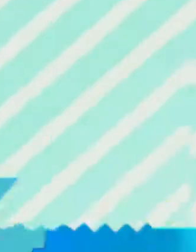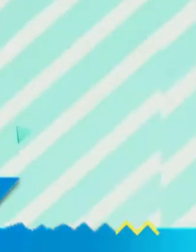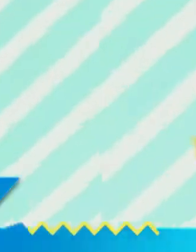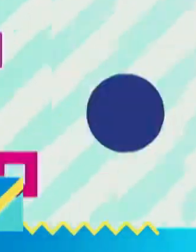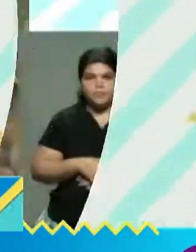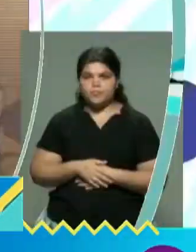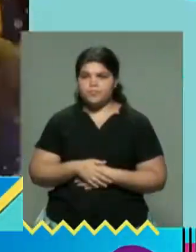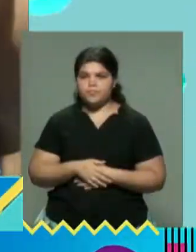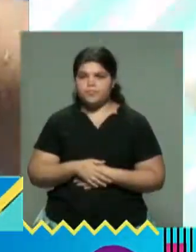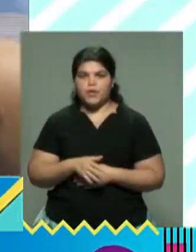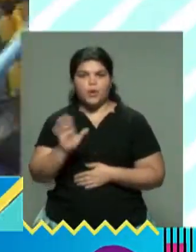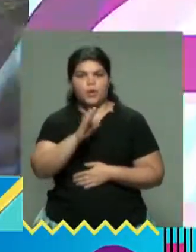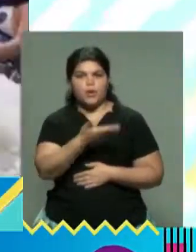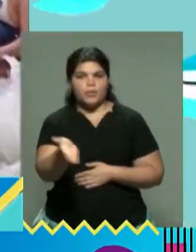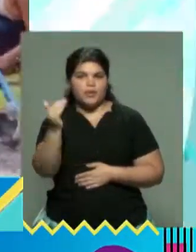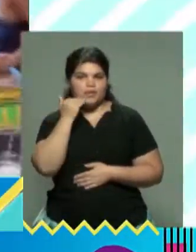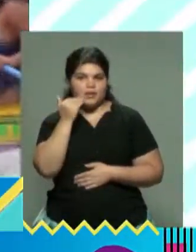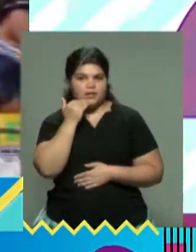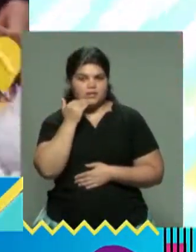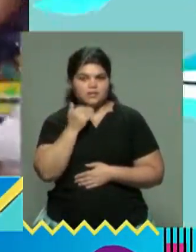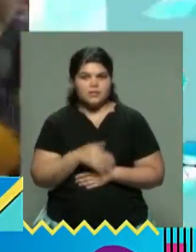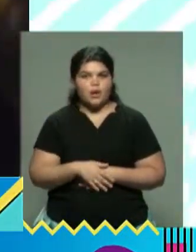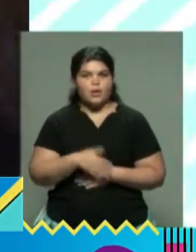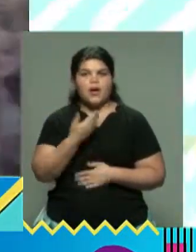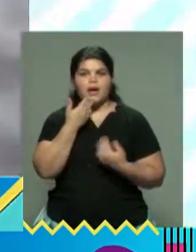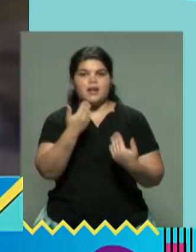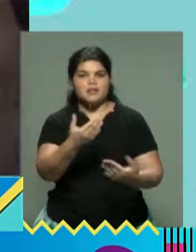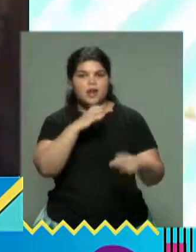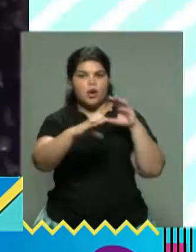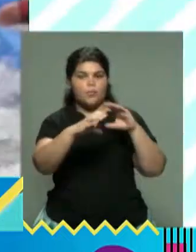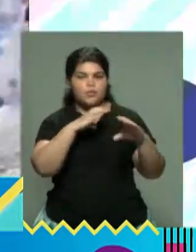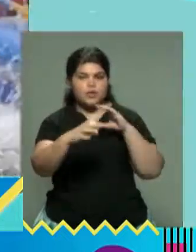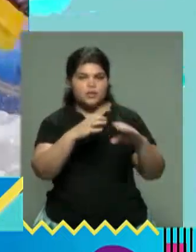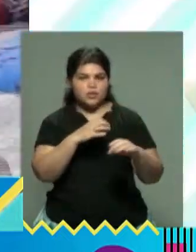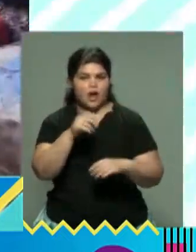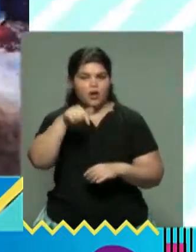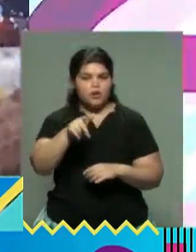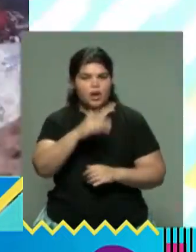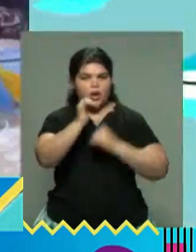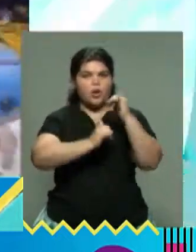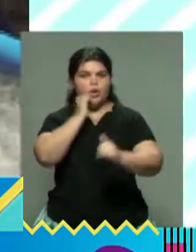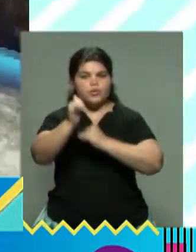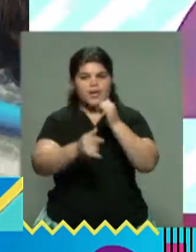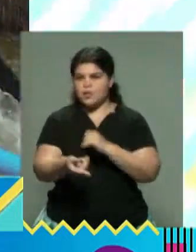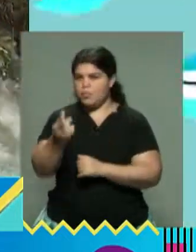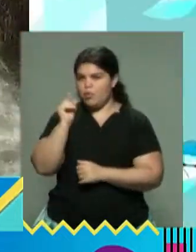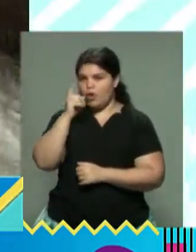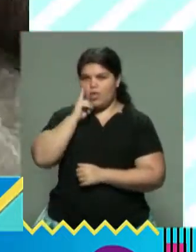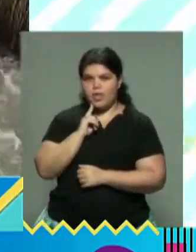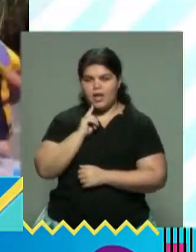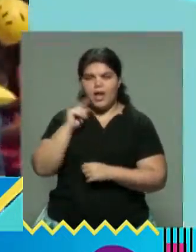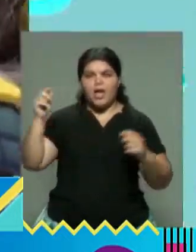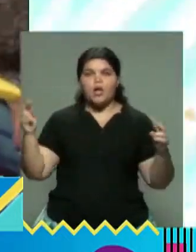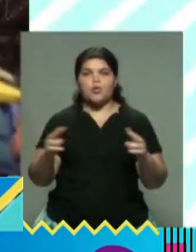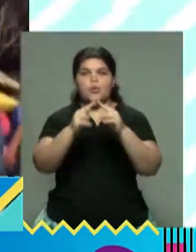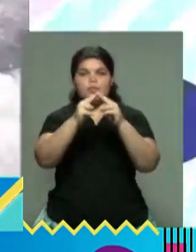Fernández. ¿Qué tal a toda la audiencia? Bien, muchísimas gracias por la comunicación. Bueno, para poner en contexto, se realizó hace muy poquitos días el Encuentro